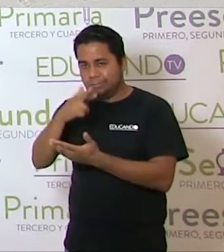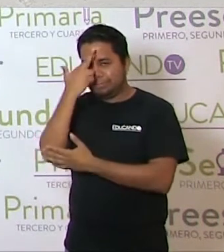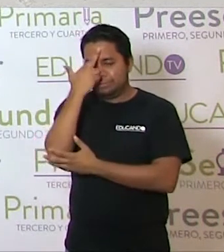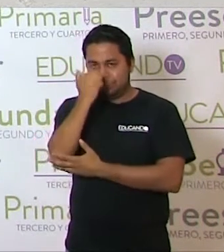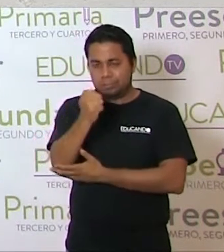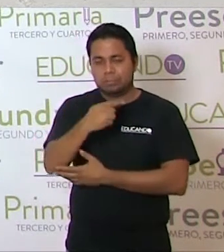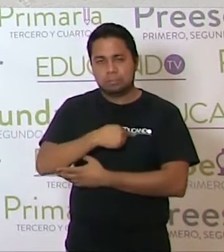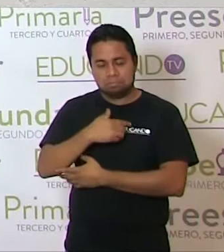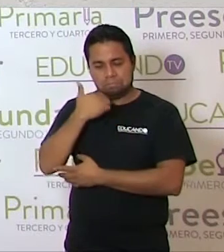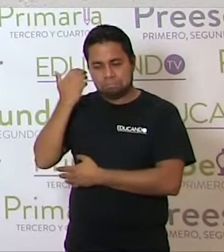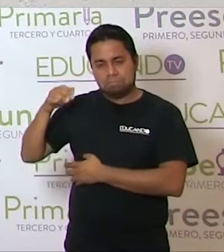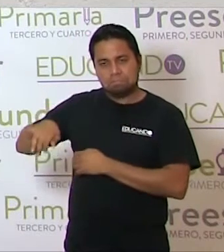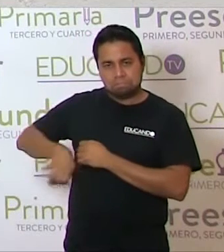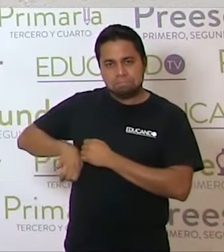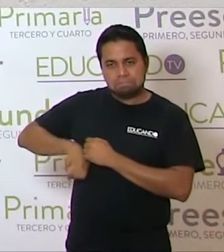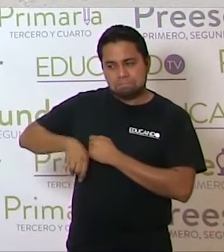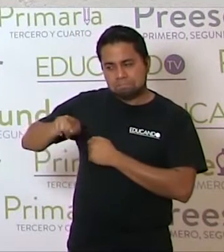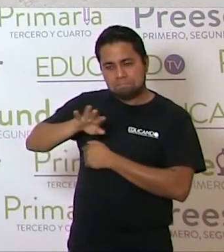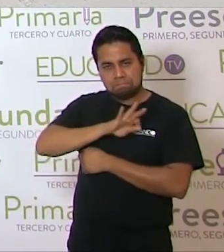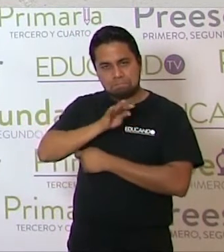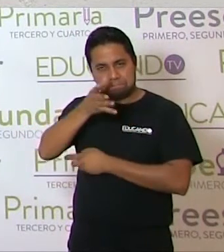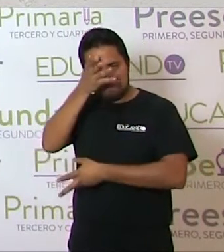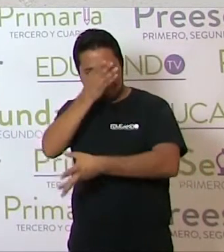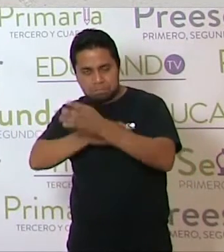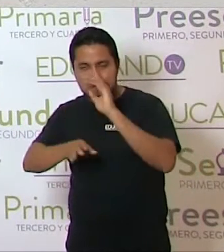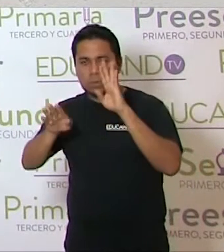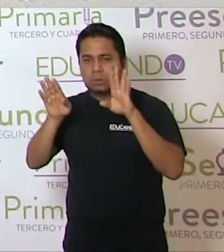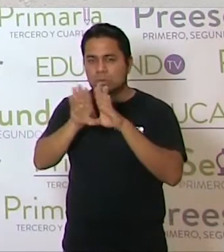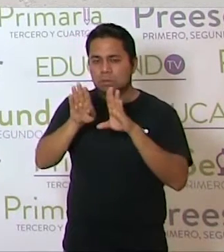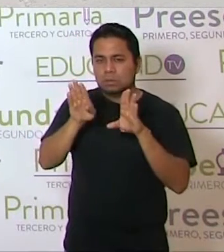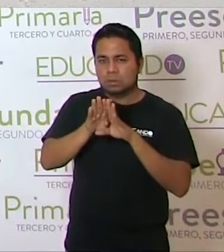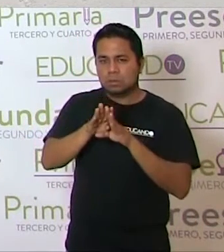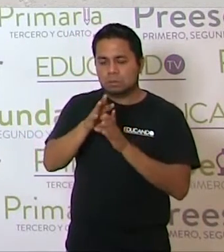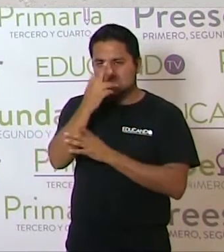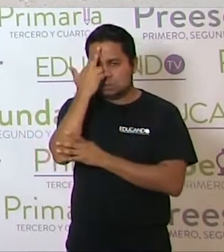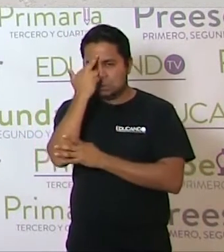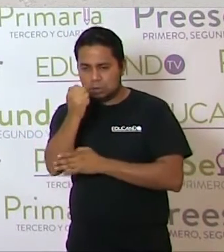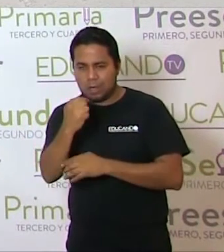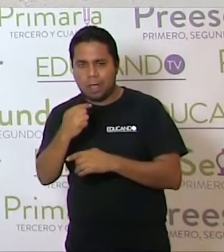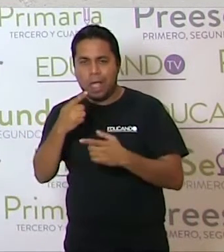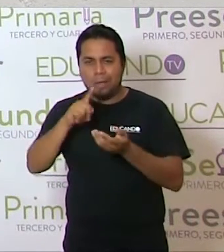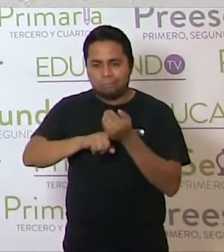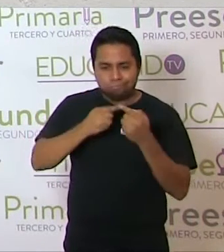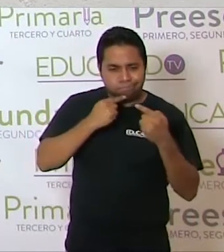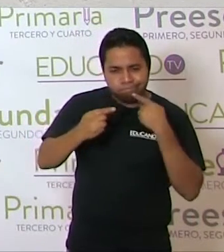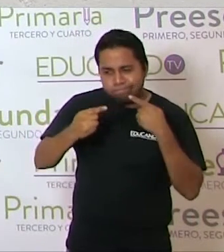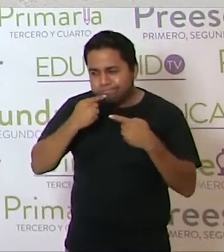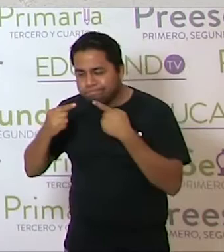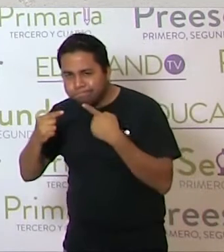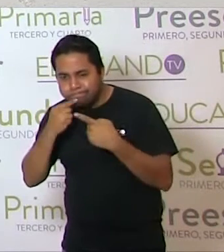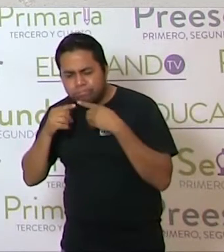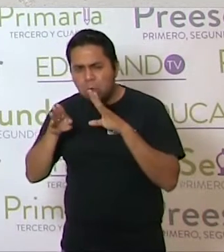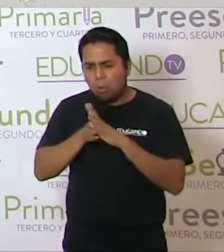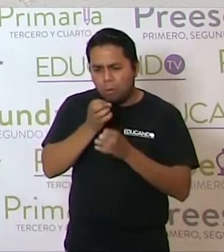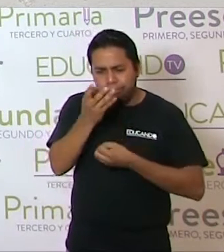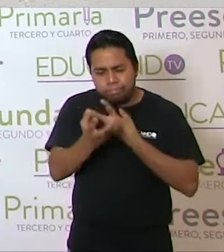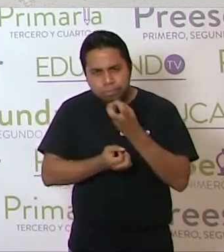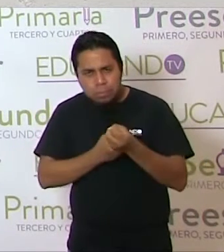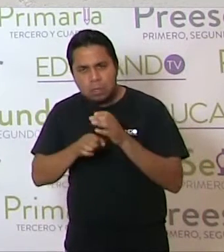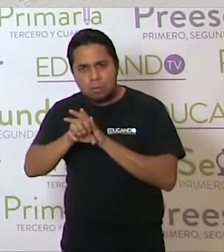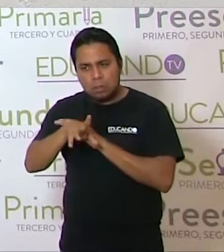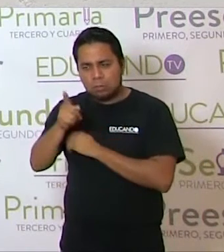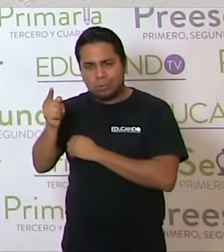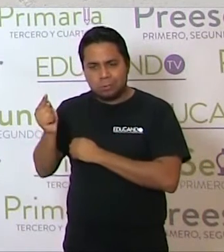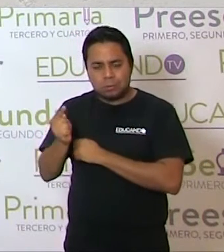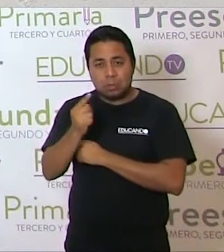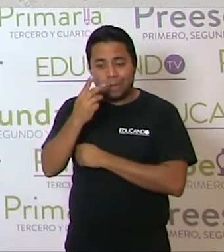me interesa que ustedes aprendan a como una argumenta en el debate oral porque es cuando yo a ustedes pase